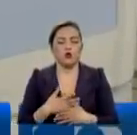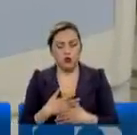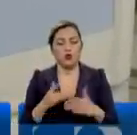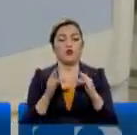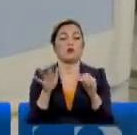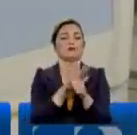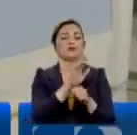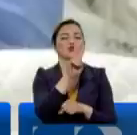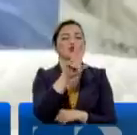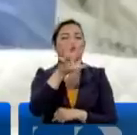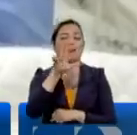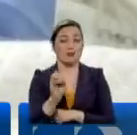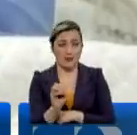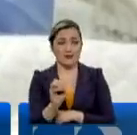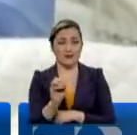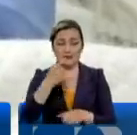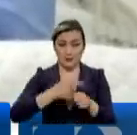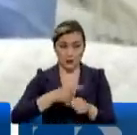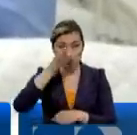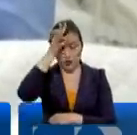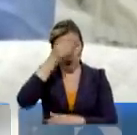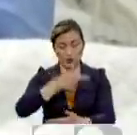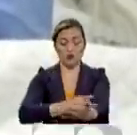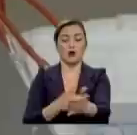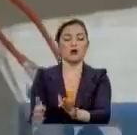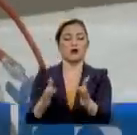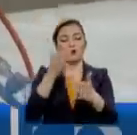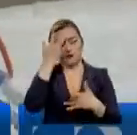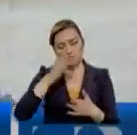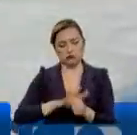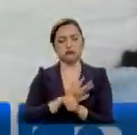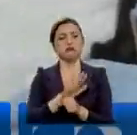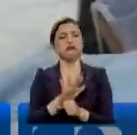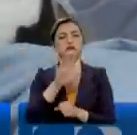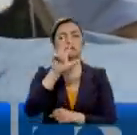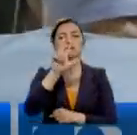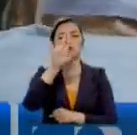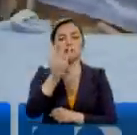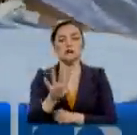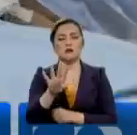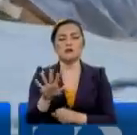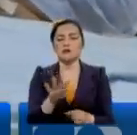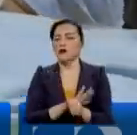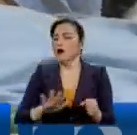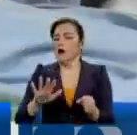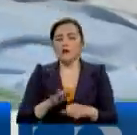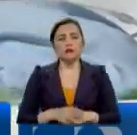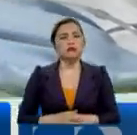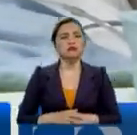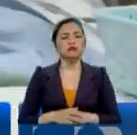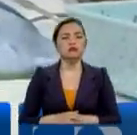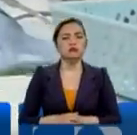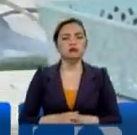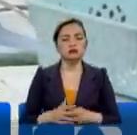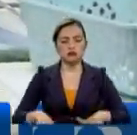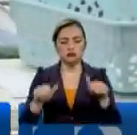pues de las 230 que se destinaron en hospitalización para tratar esta pandemia, tan solo 34 están ocupadas. Sin embargo, el